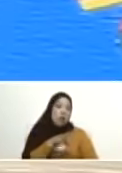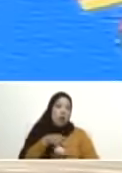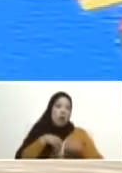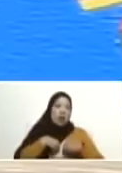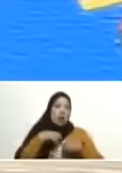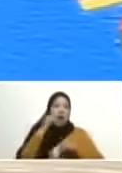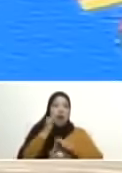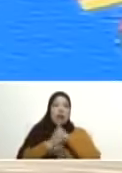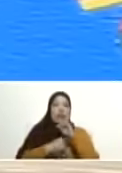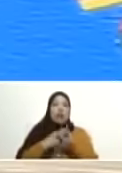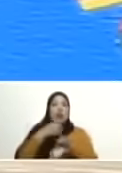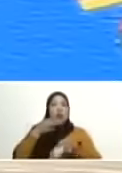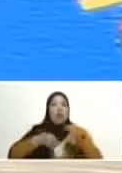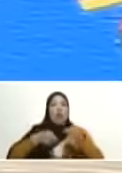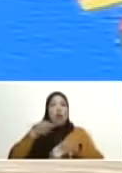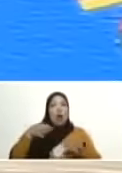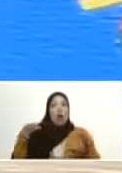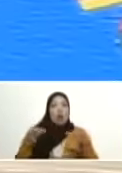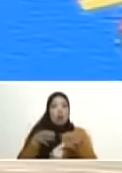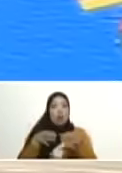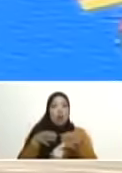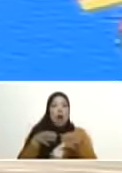Corte.